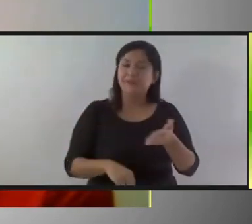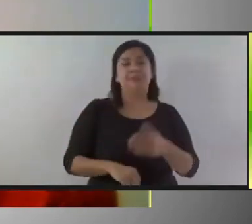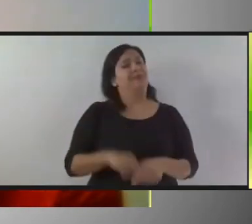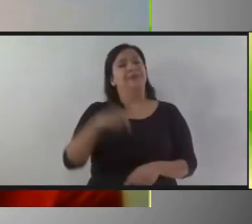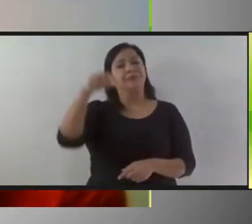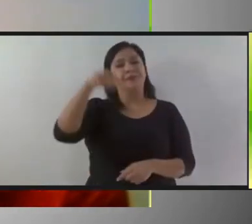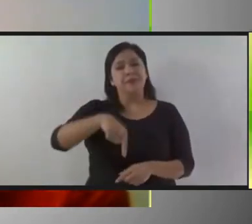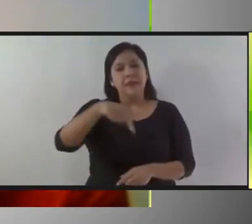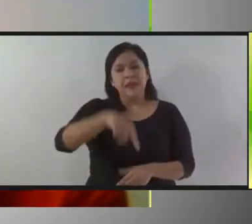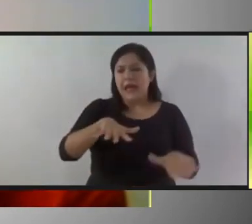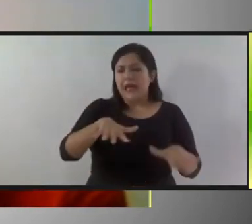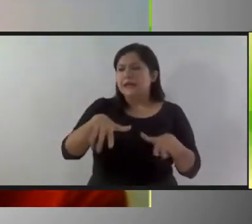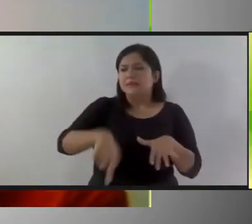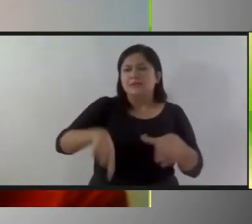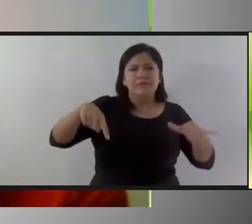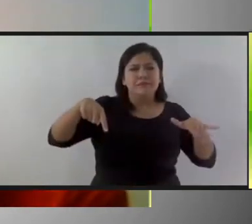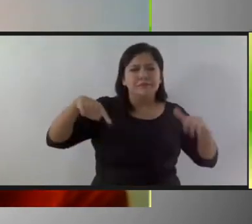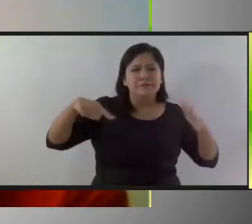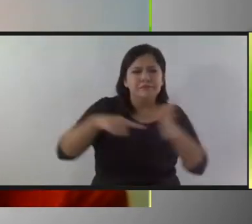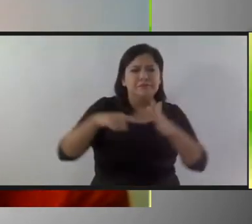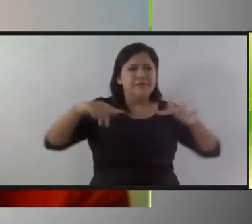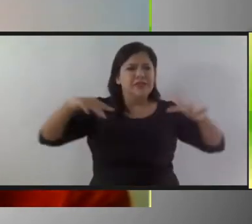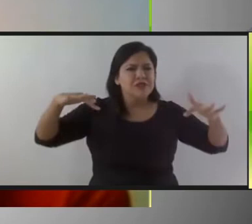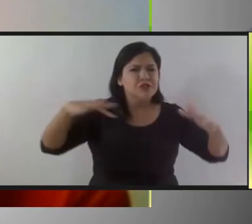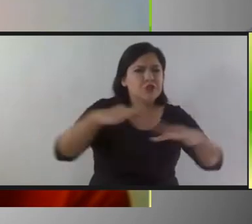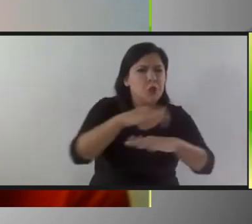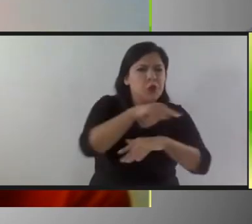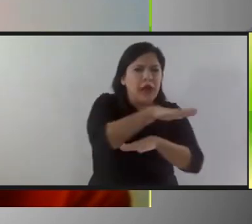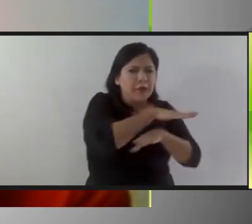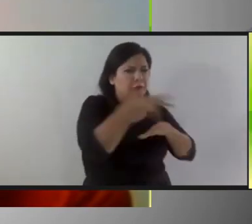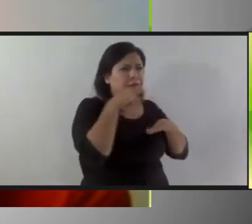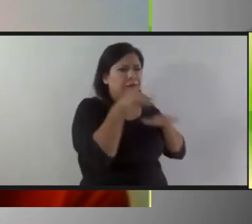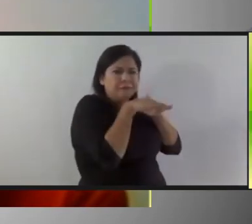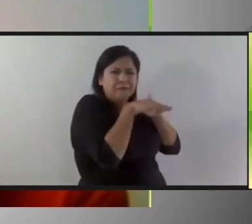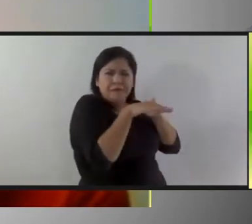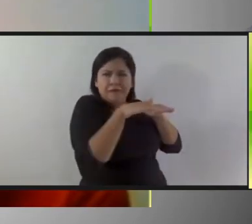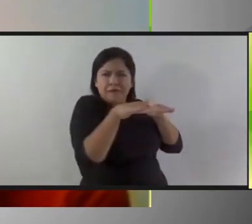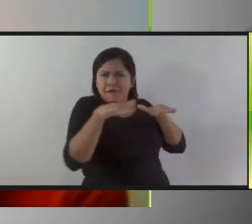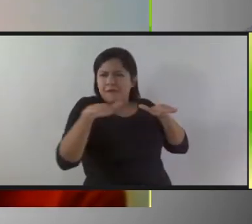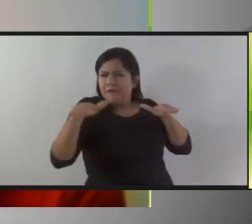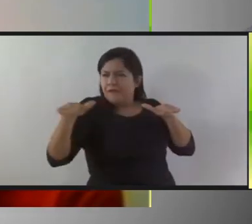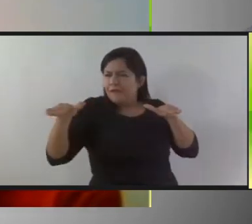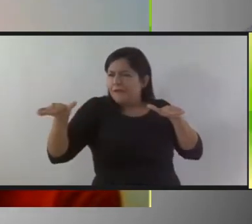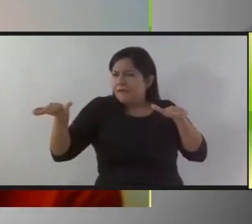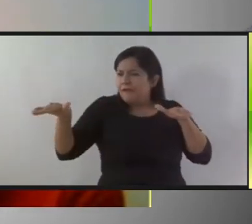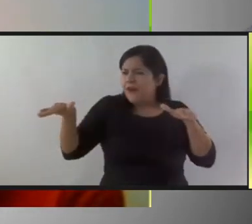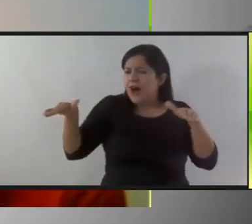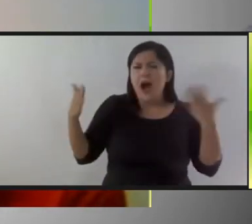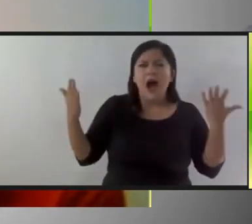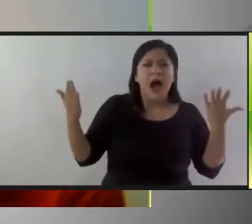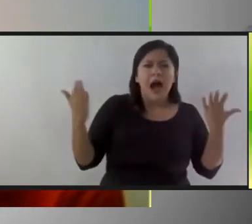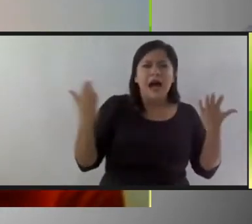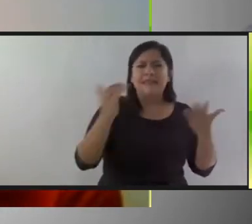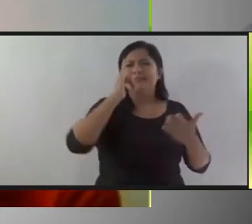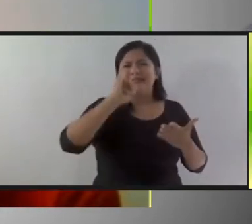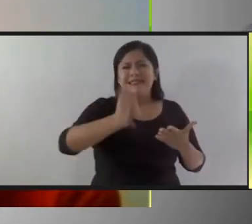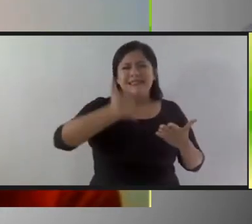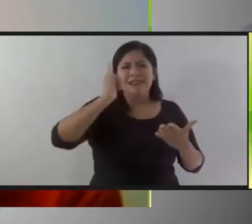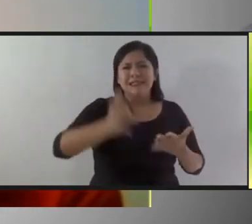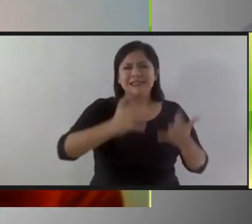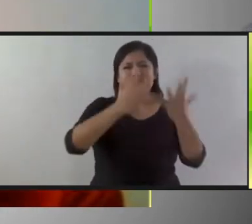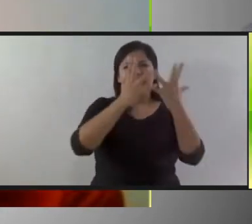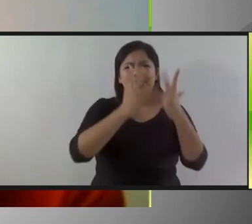de ciudades espectralmente vacías, y con la tecnología informática como un dispositivo innegable